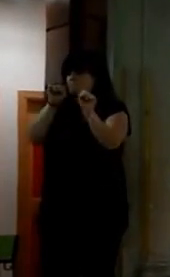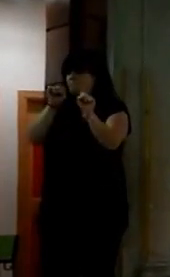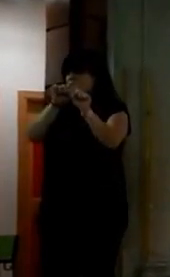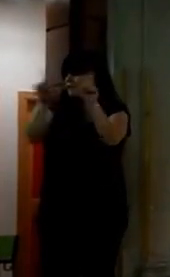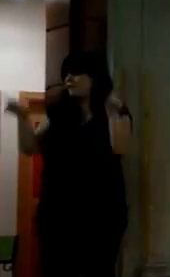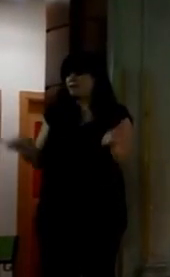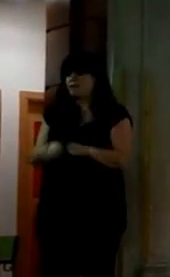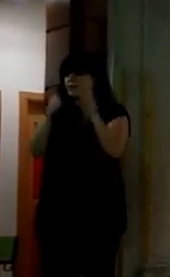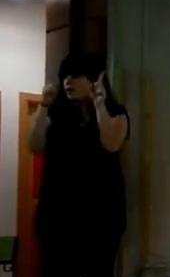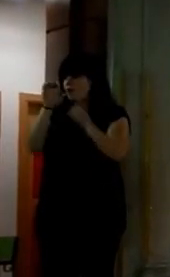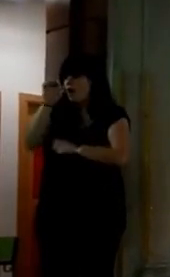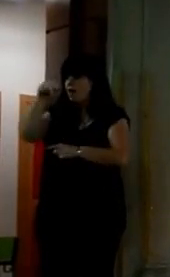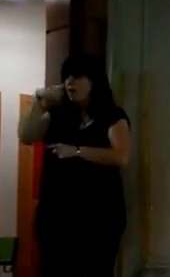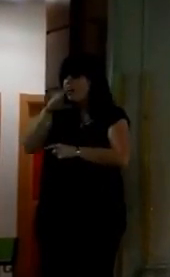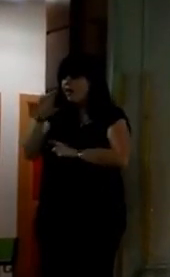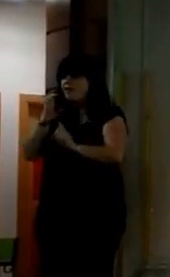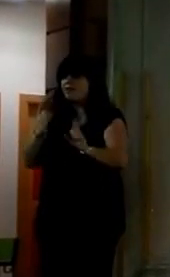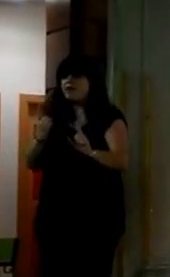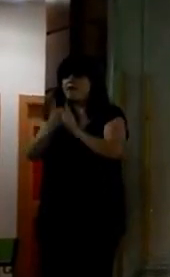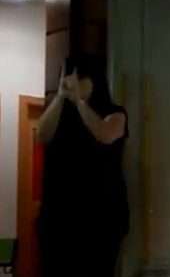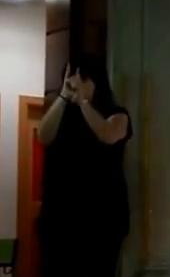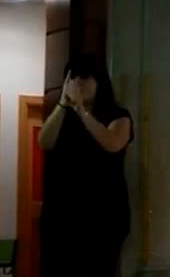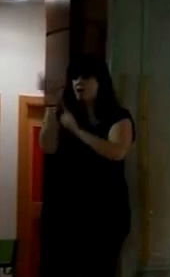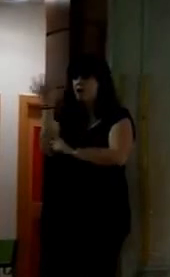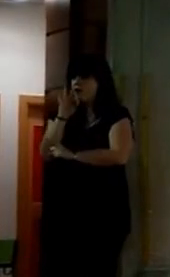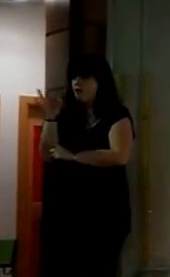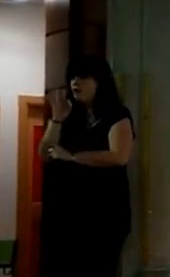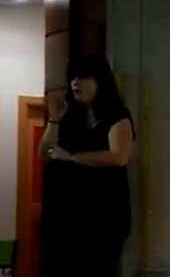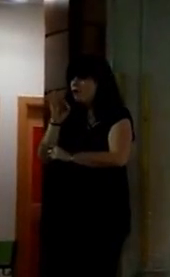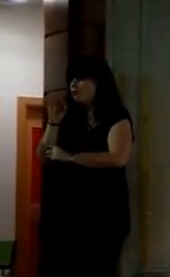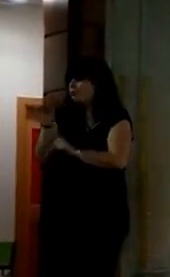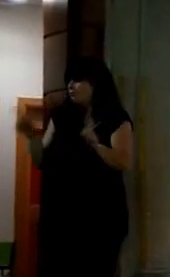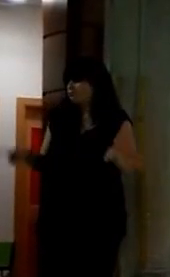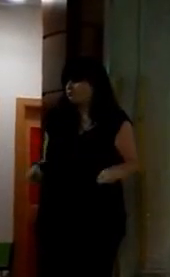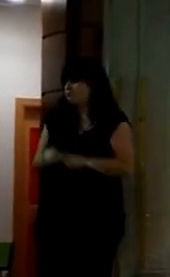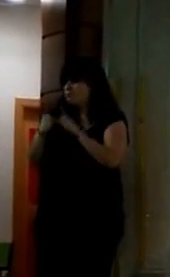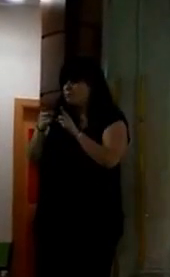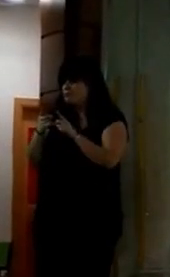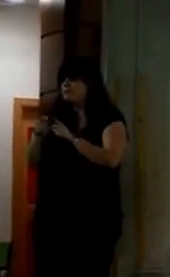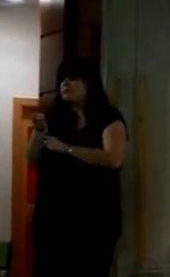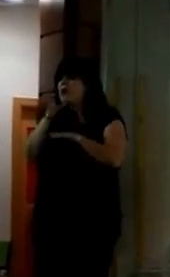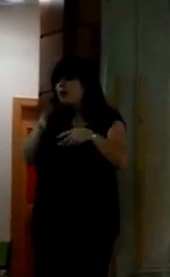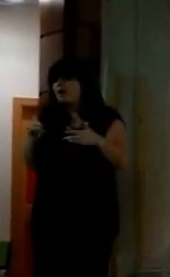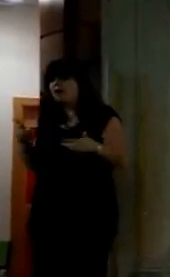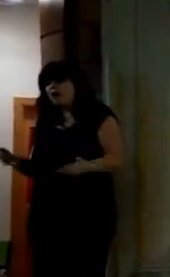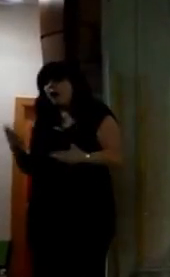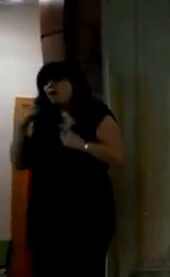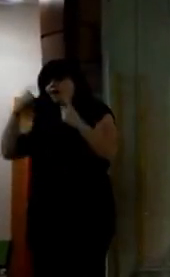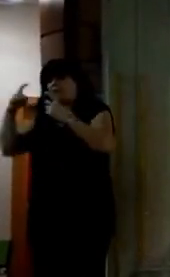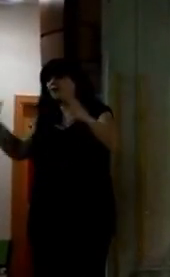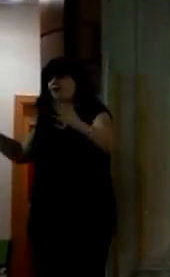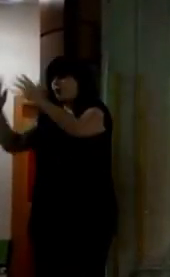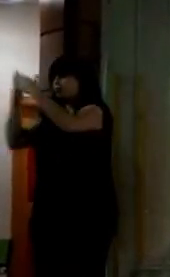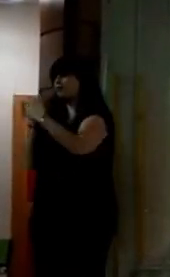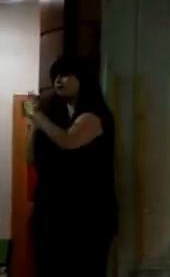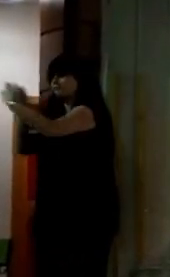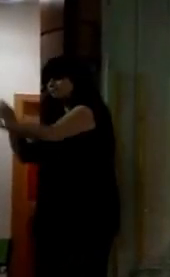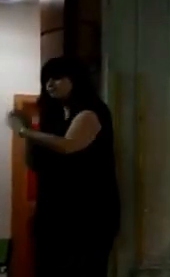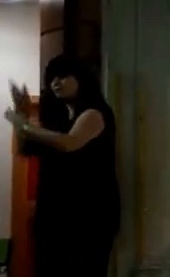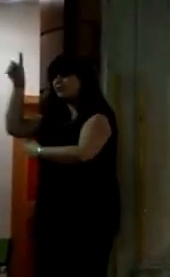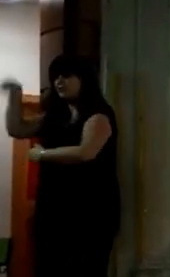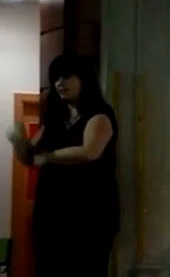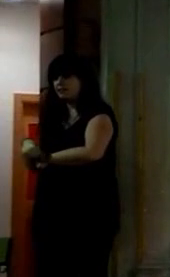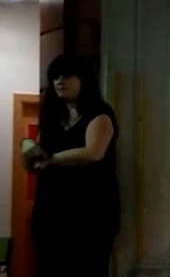placeres contra ENCE, todo o que lle colga a ENCE, como a na Francia neste momento loitando para a que